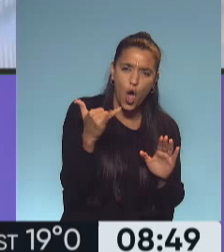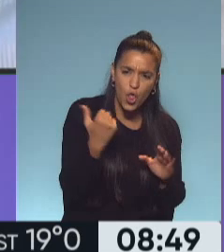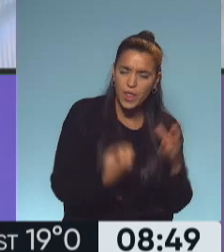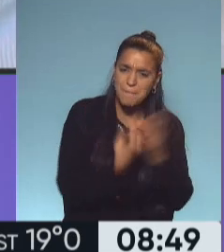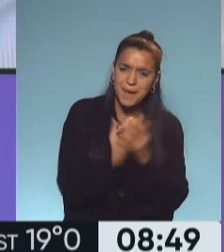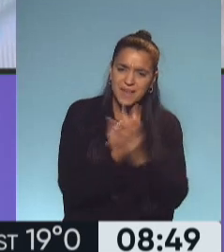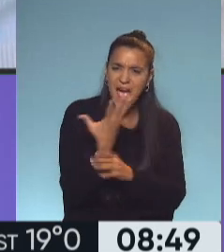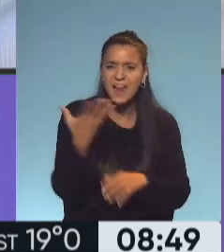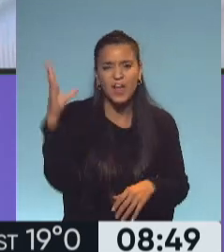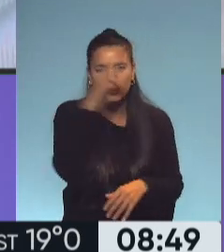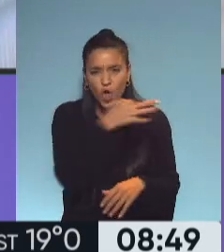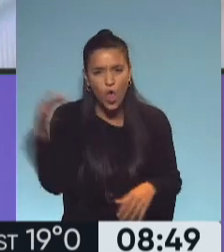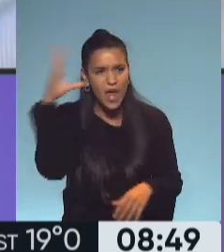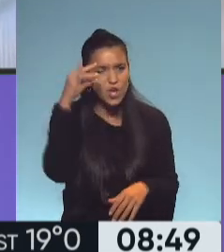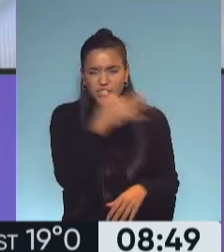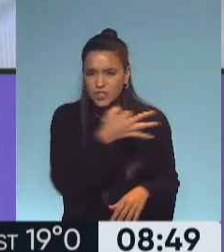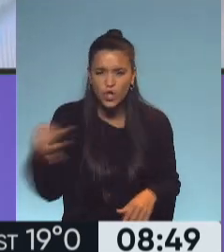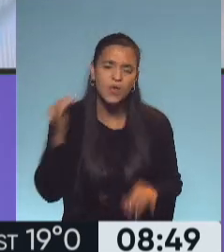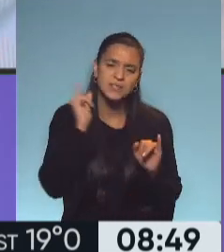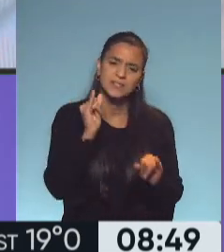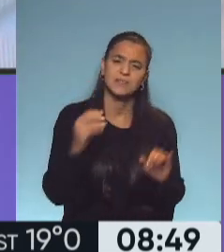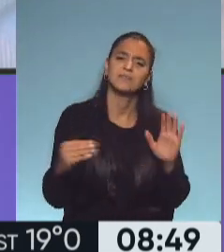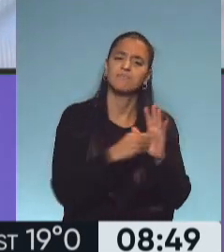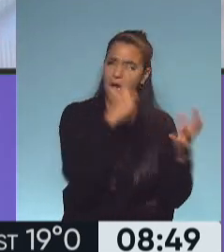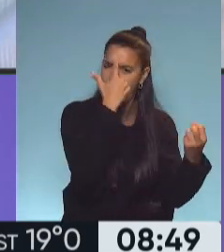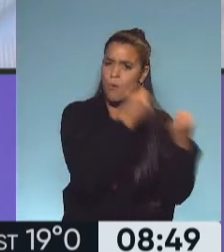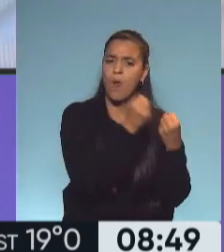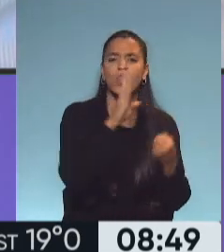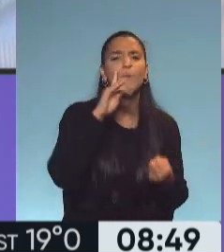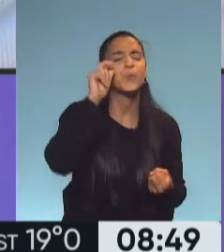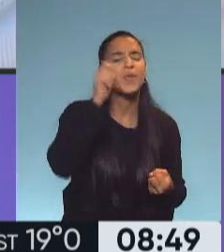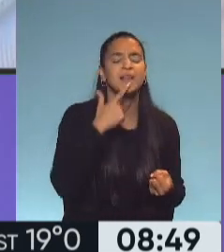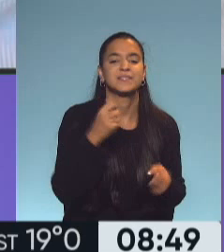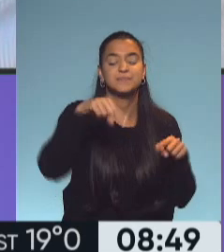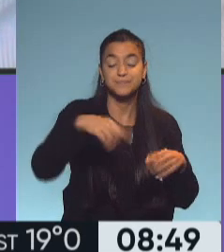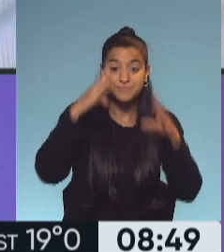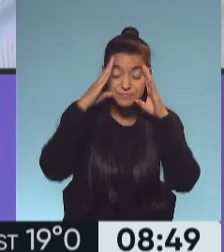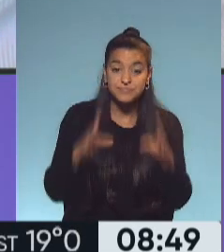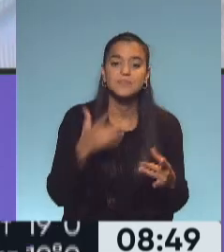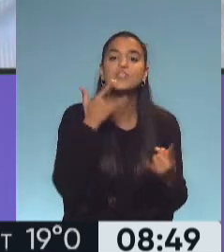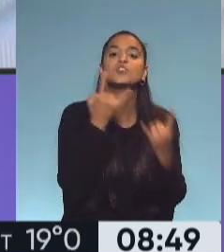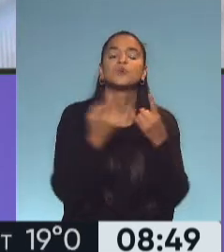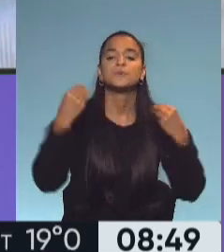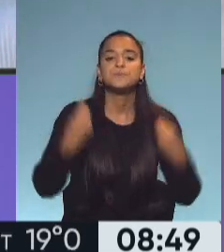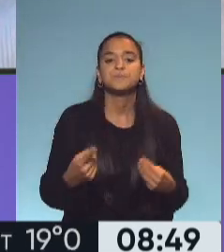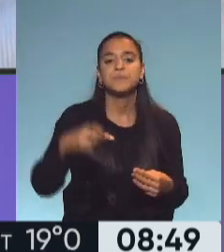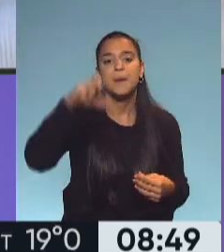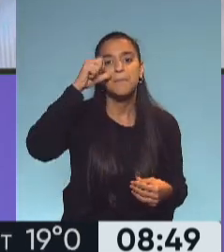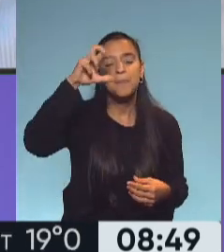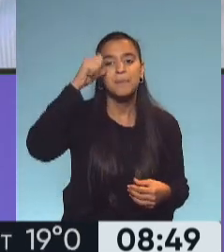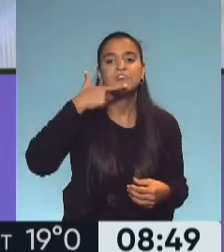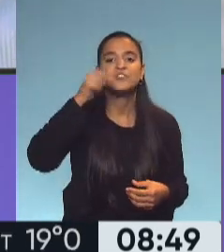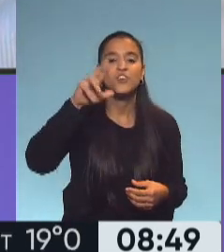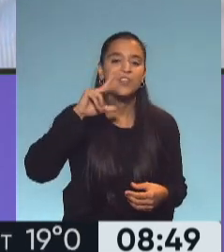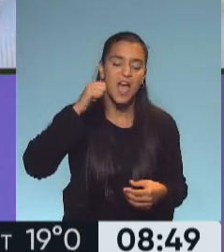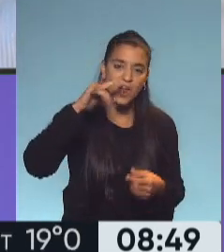mañanas y todas las noches. Claro, es todo que lo sí. Que está bien. Claro que sí. Bueno, y nos metemos de lleno en el espectáculo. A ver, al gran Pepe Soriano y a